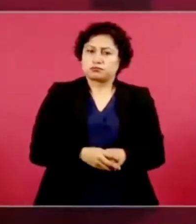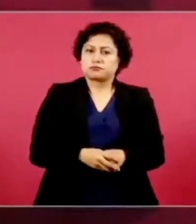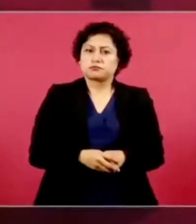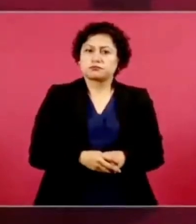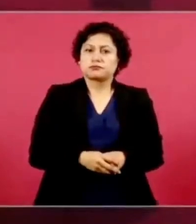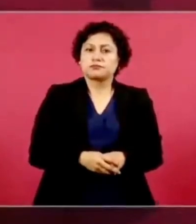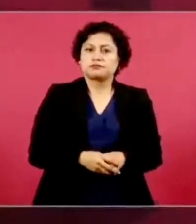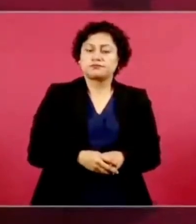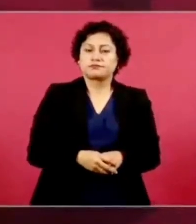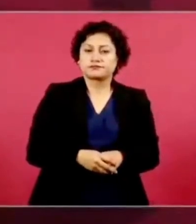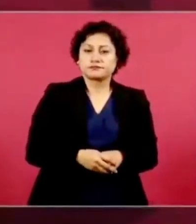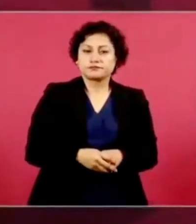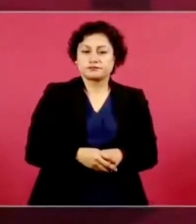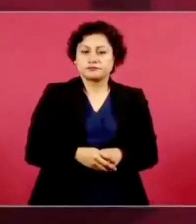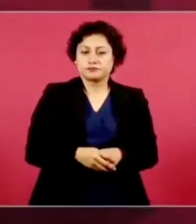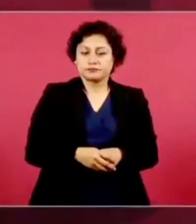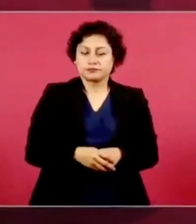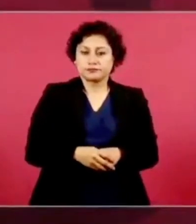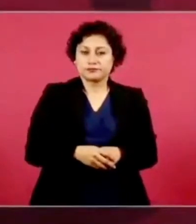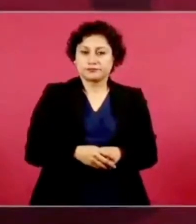de repente, ¿no?,